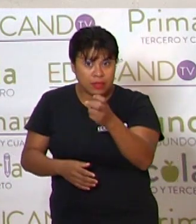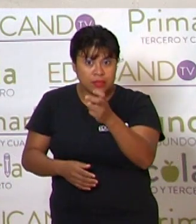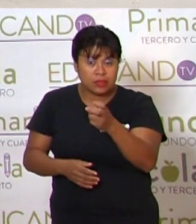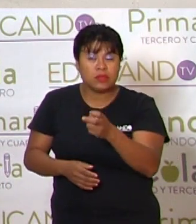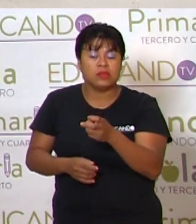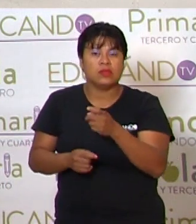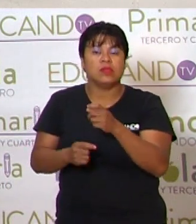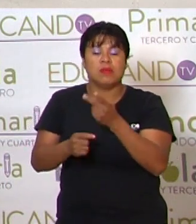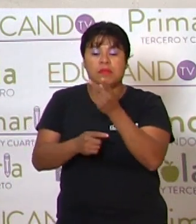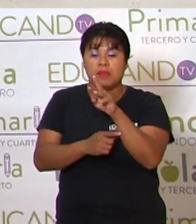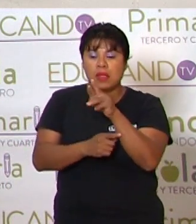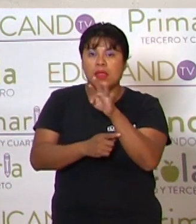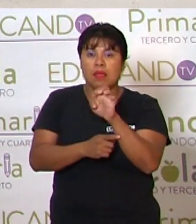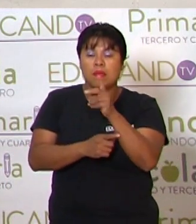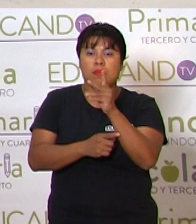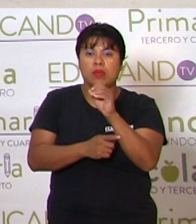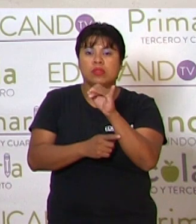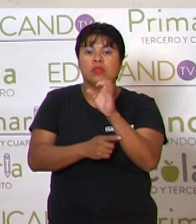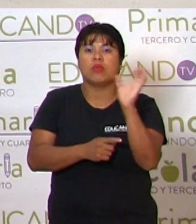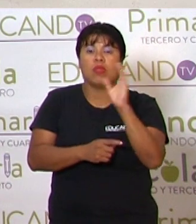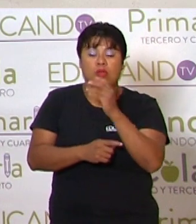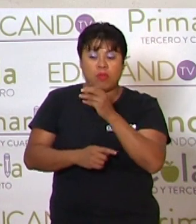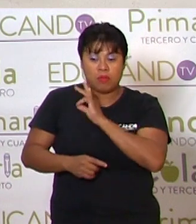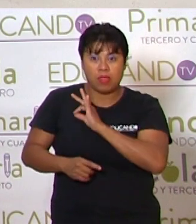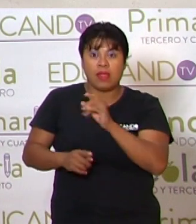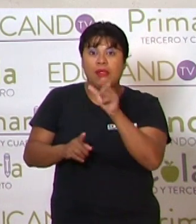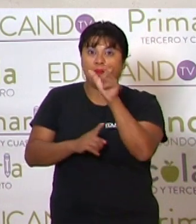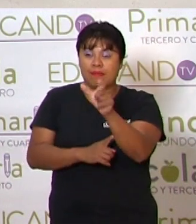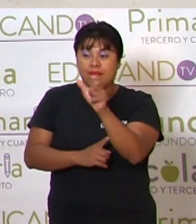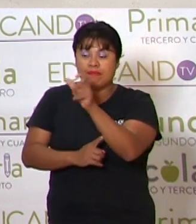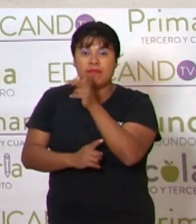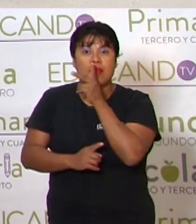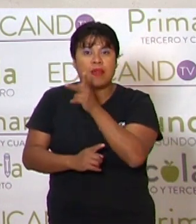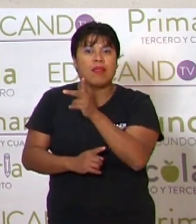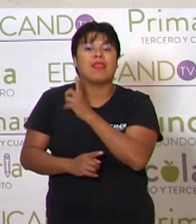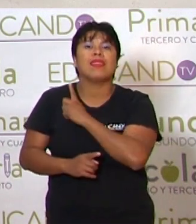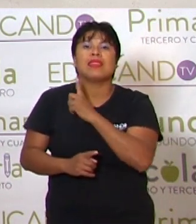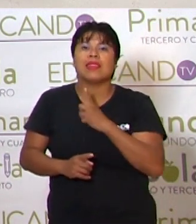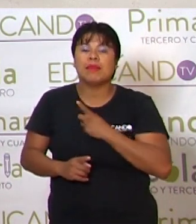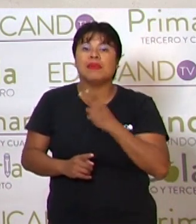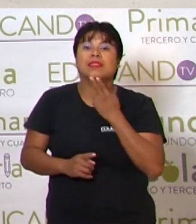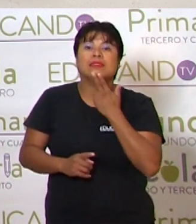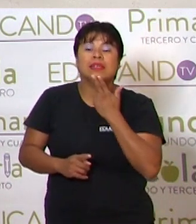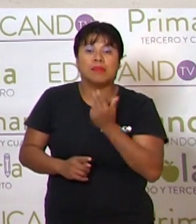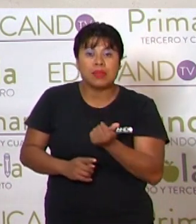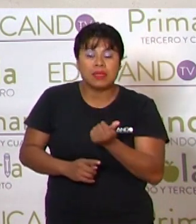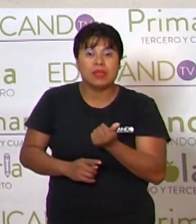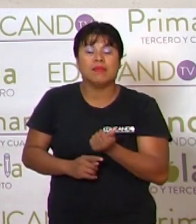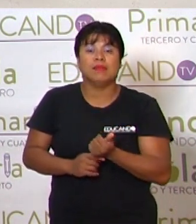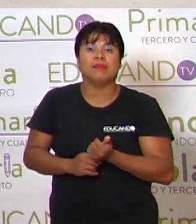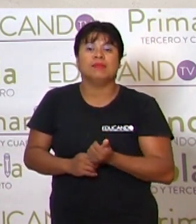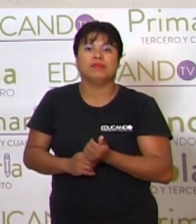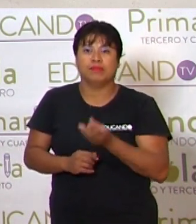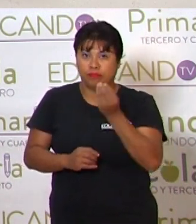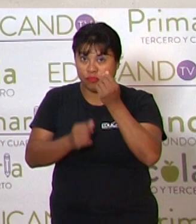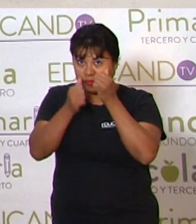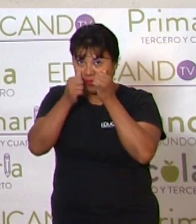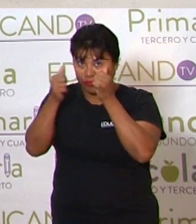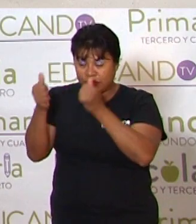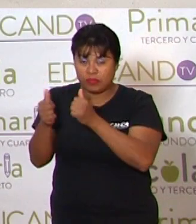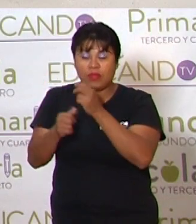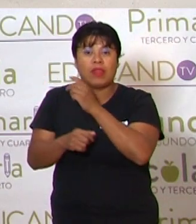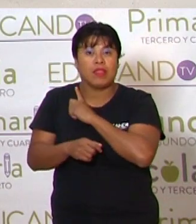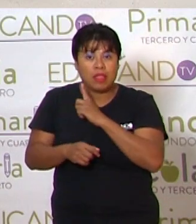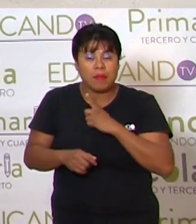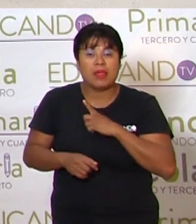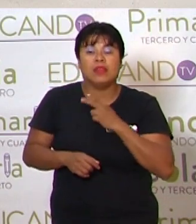estas preposiciones, cuando se conviertan en frases, tienen que funcionar, mucha atención,